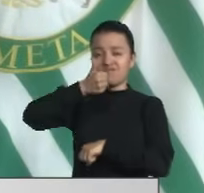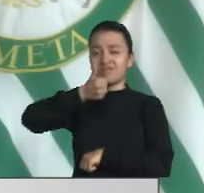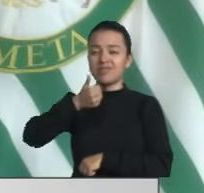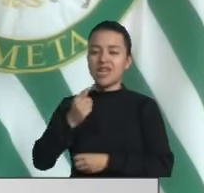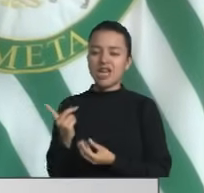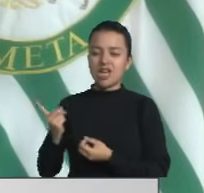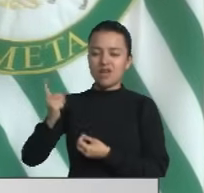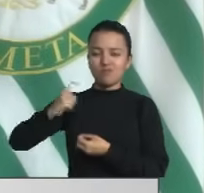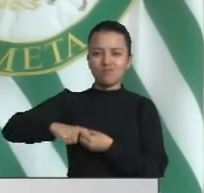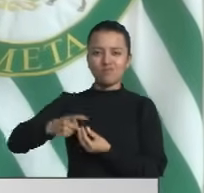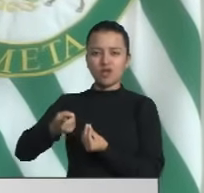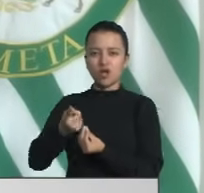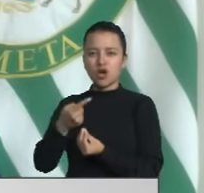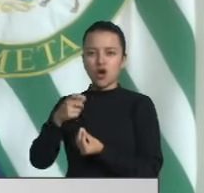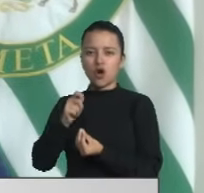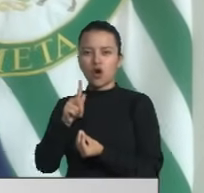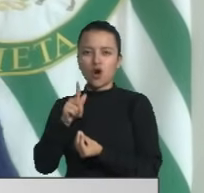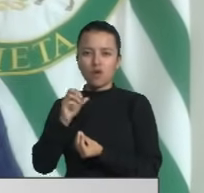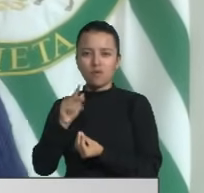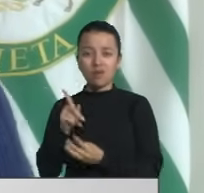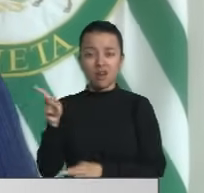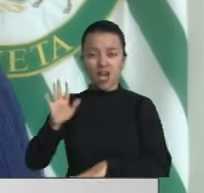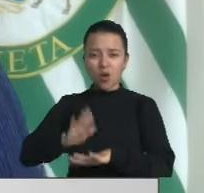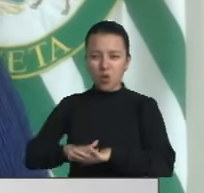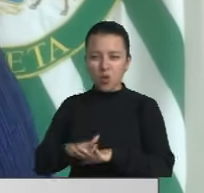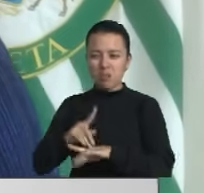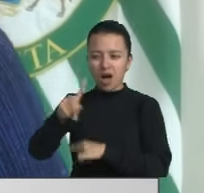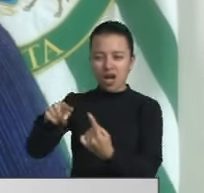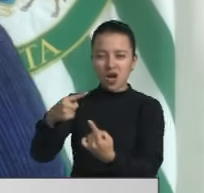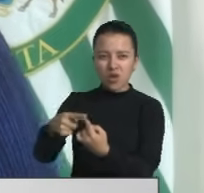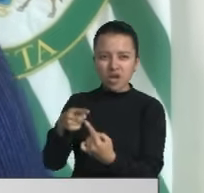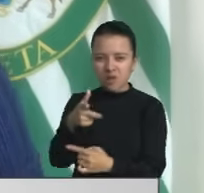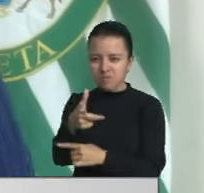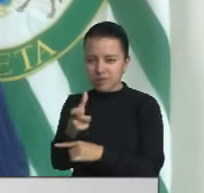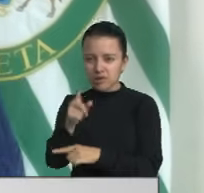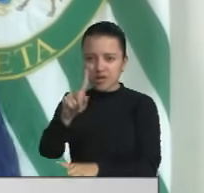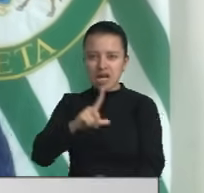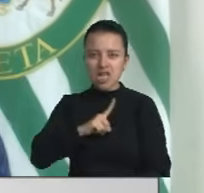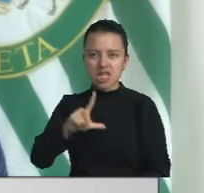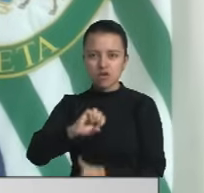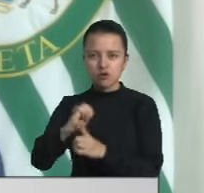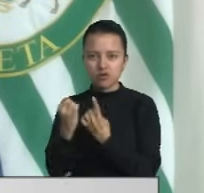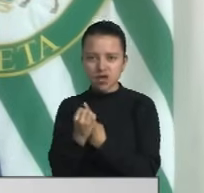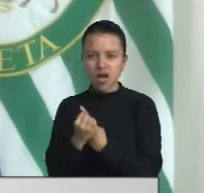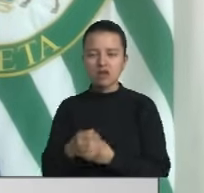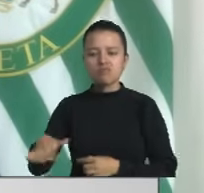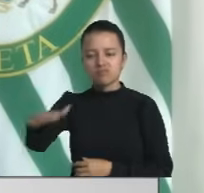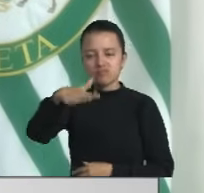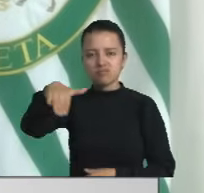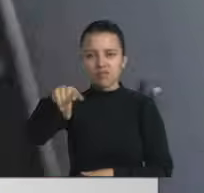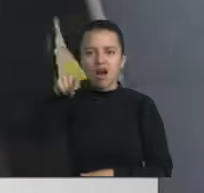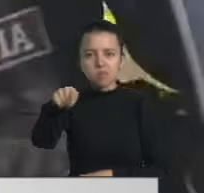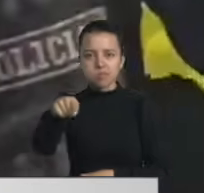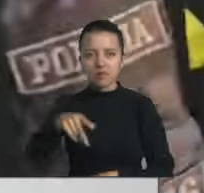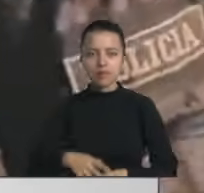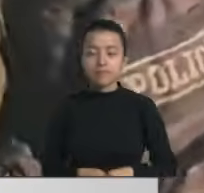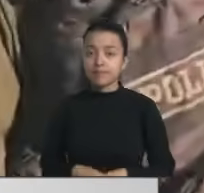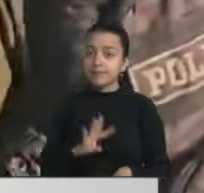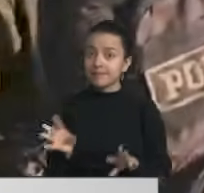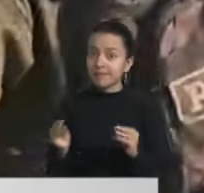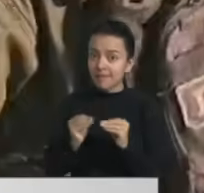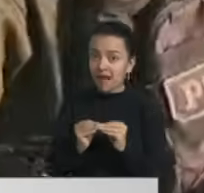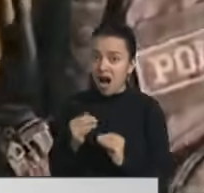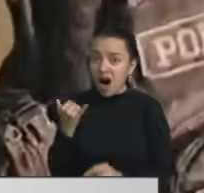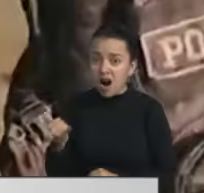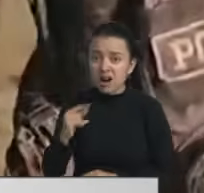Golfo, quien era presuntamente responsable del asesinato de un líder social en Cabullaro, pero además también